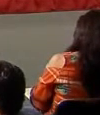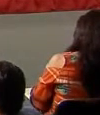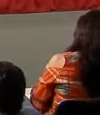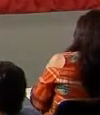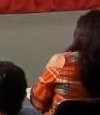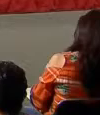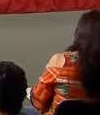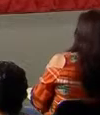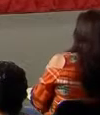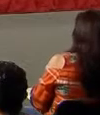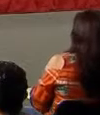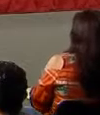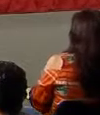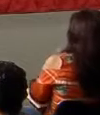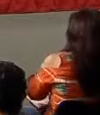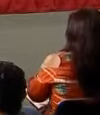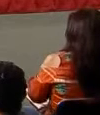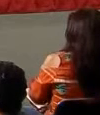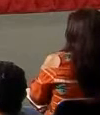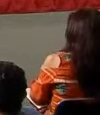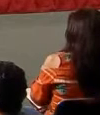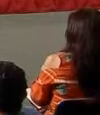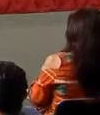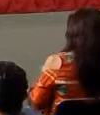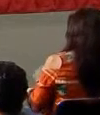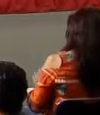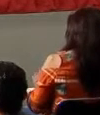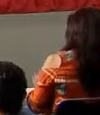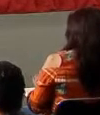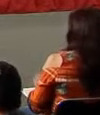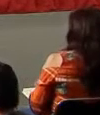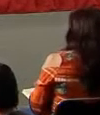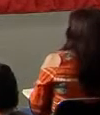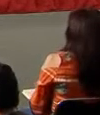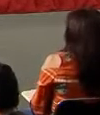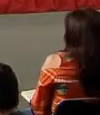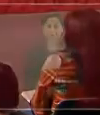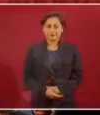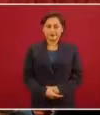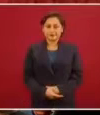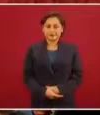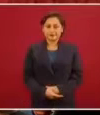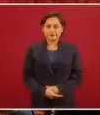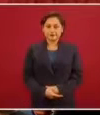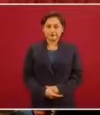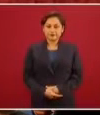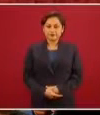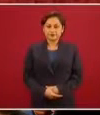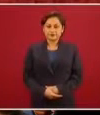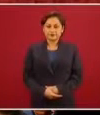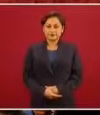Y luego por acá. No, vámonos alternando, exacto. Buenas noches. Ustedes dos, ustedes dos, ustedes dos. Buenas noches. Perdón que no use